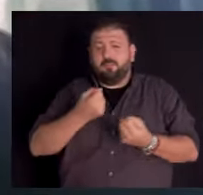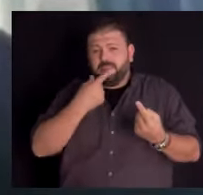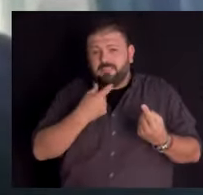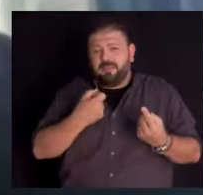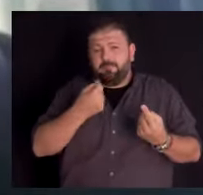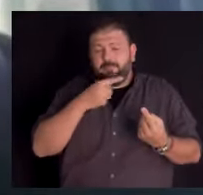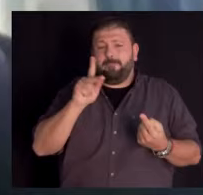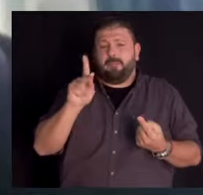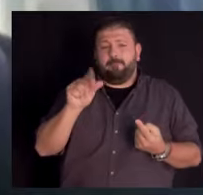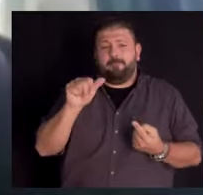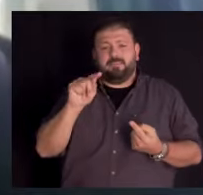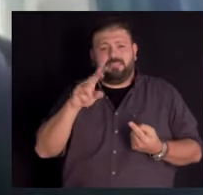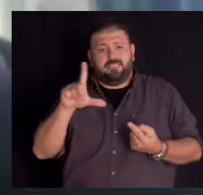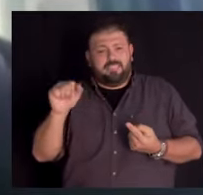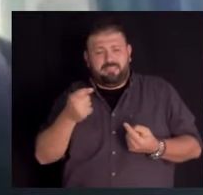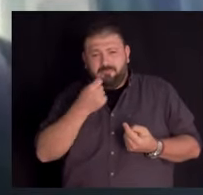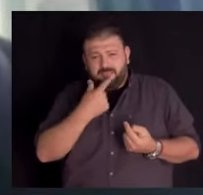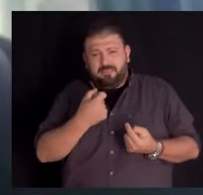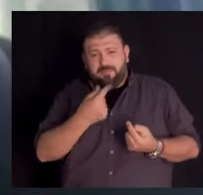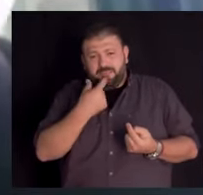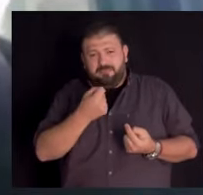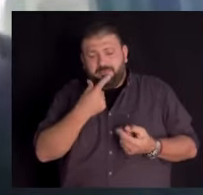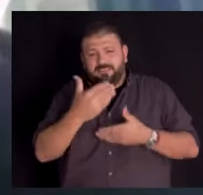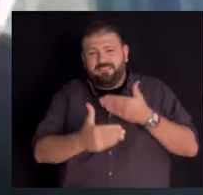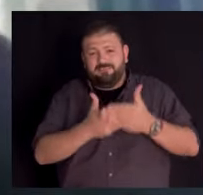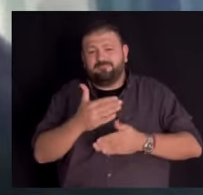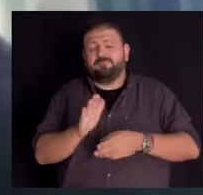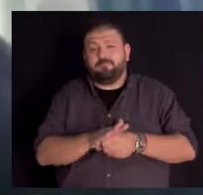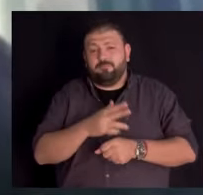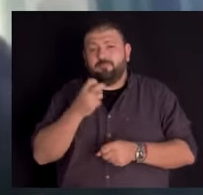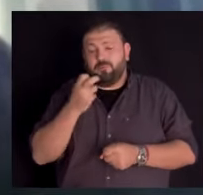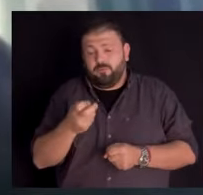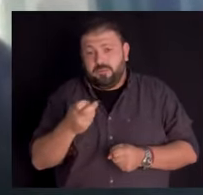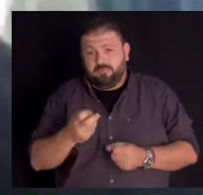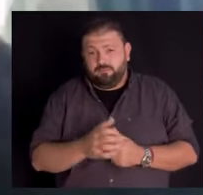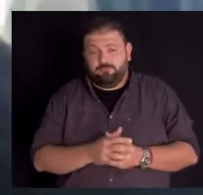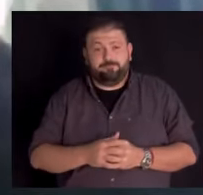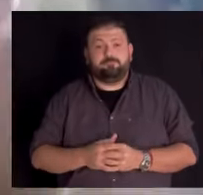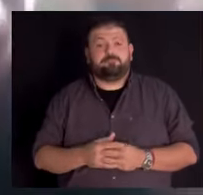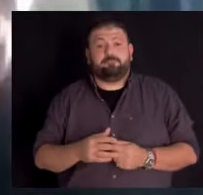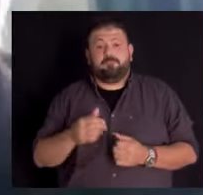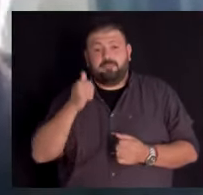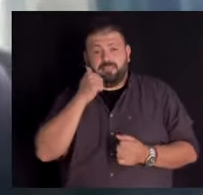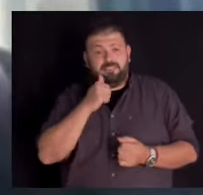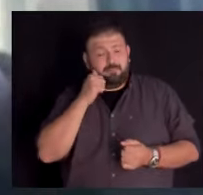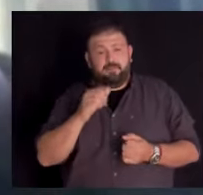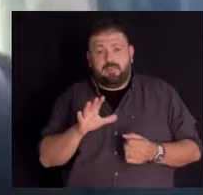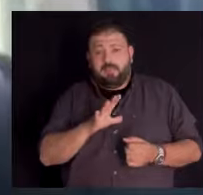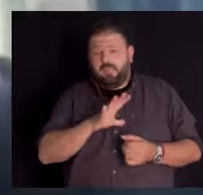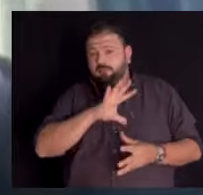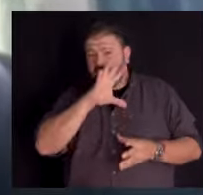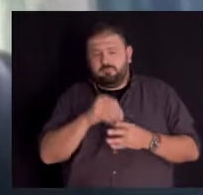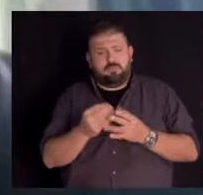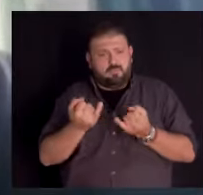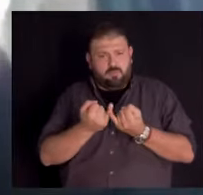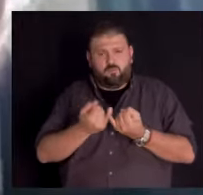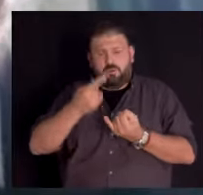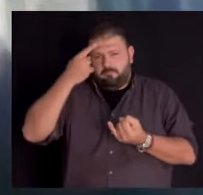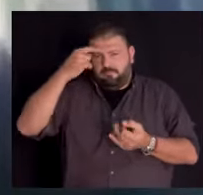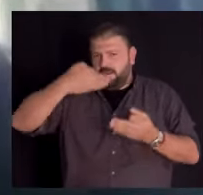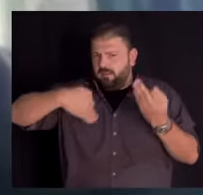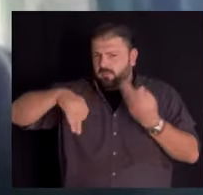decía que, bueno, que ellos eran los más susceptibles, cosa que ya se vio que no, ¿sí? Abarca todo, todas las edades.